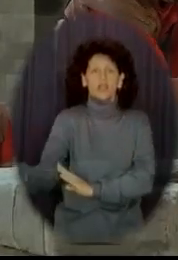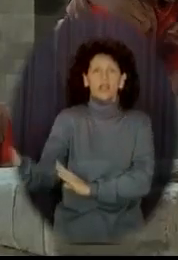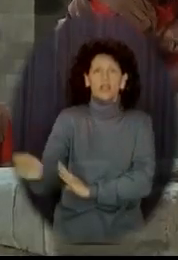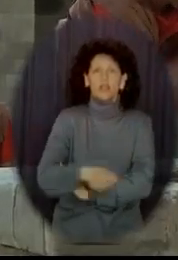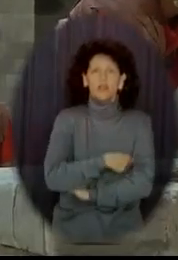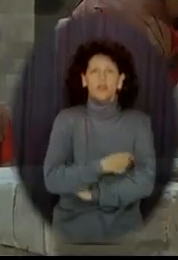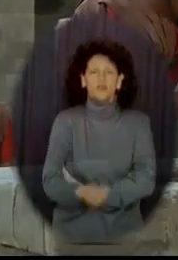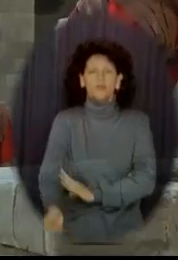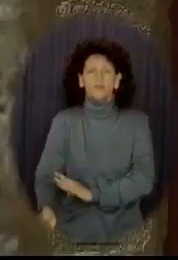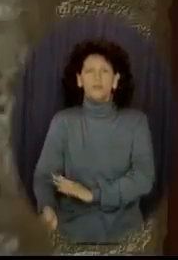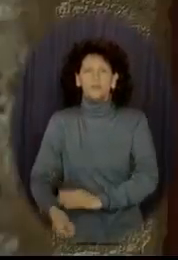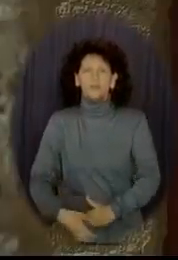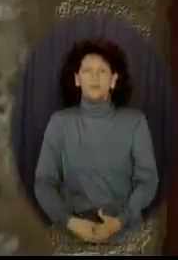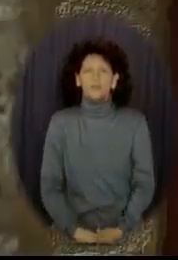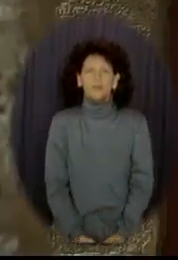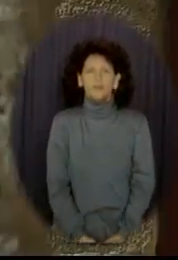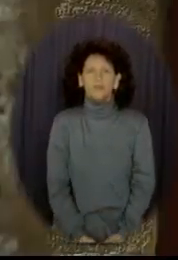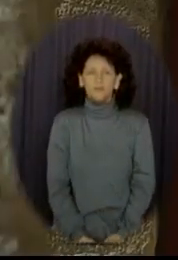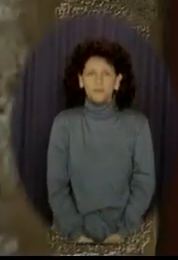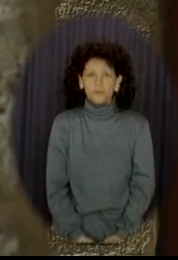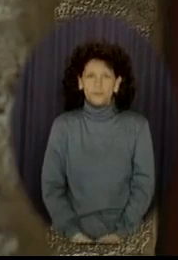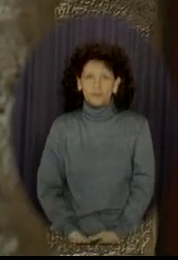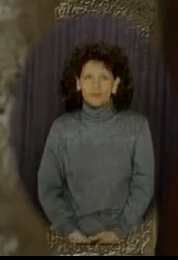¿Qué esperas, Pilato?